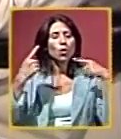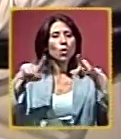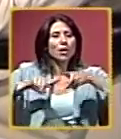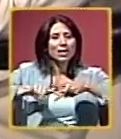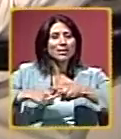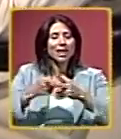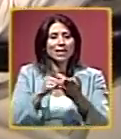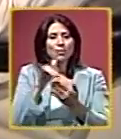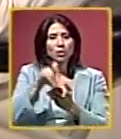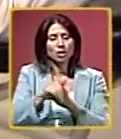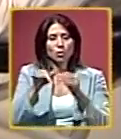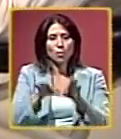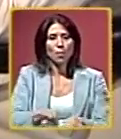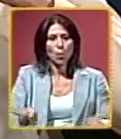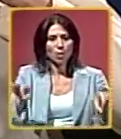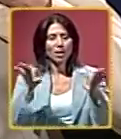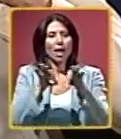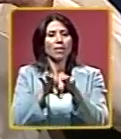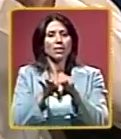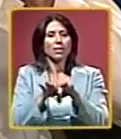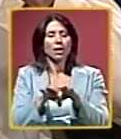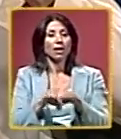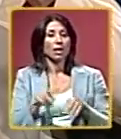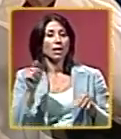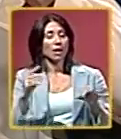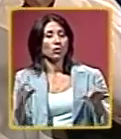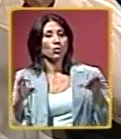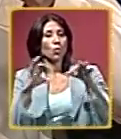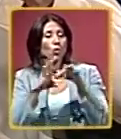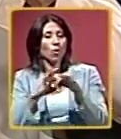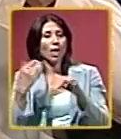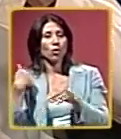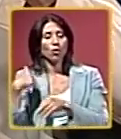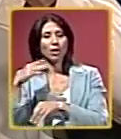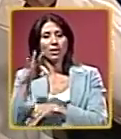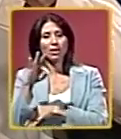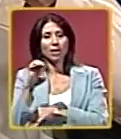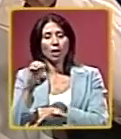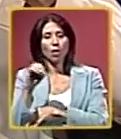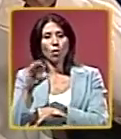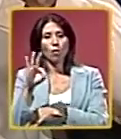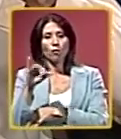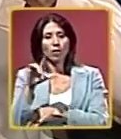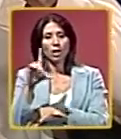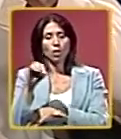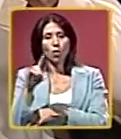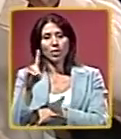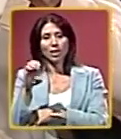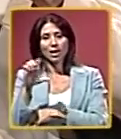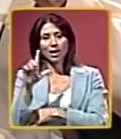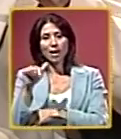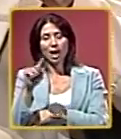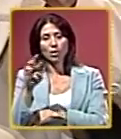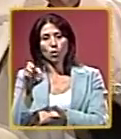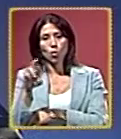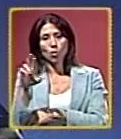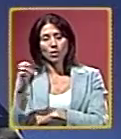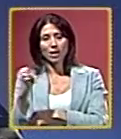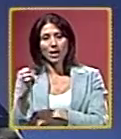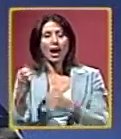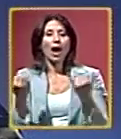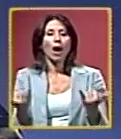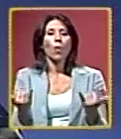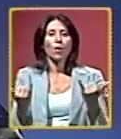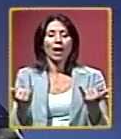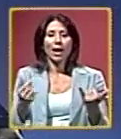proyecto importante. En que estuvo ligado don Teófilo de la Torre, quien es ahora el gerente